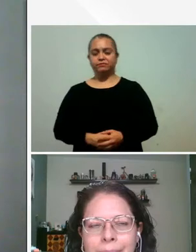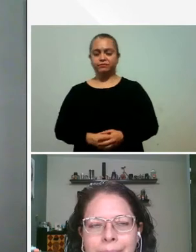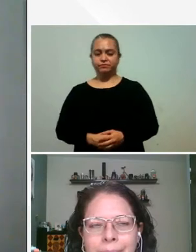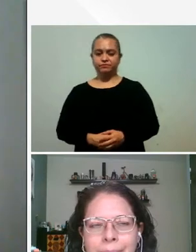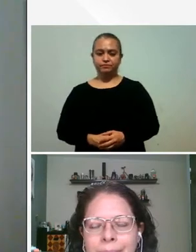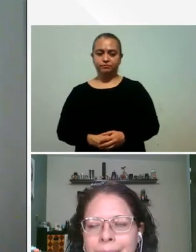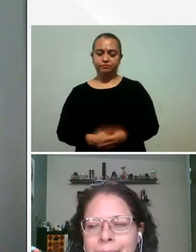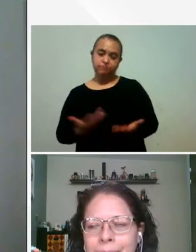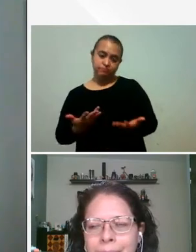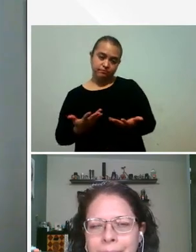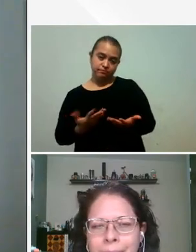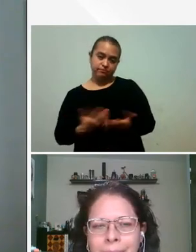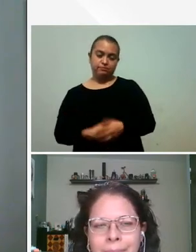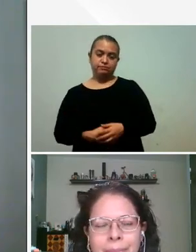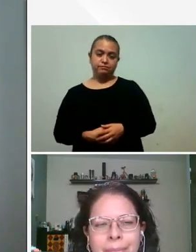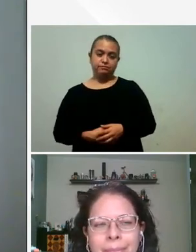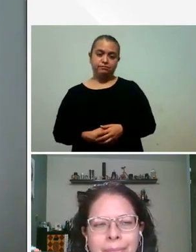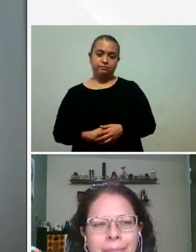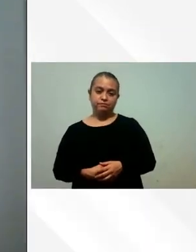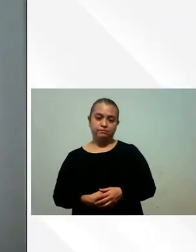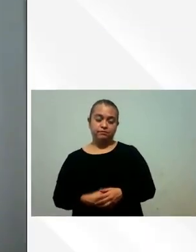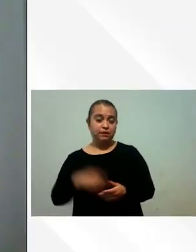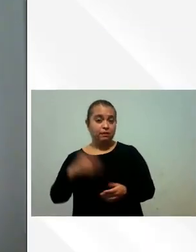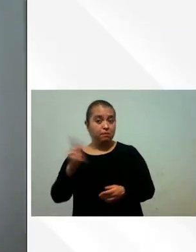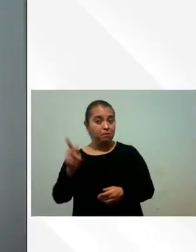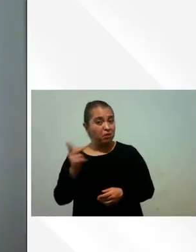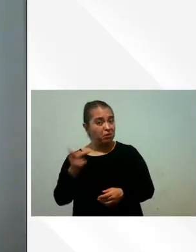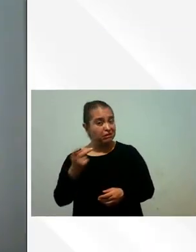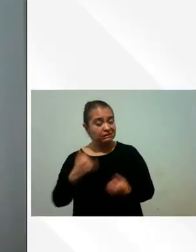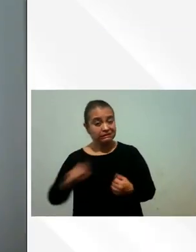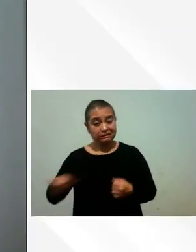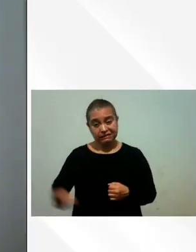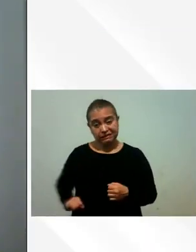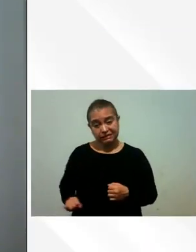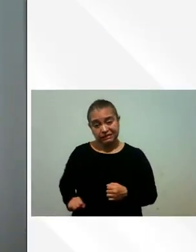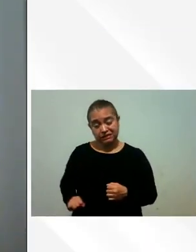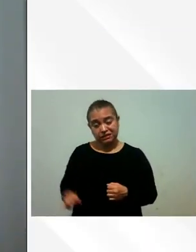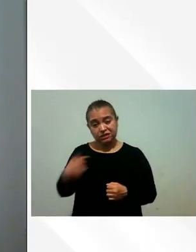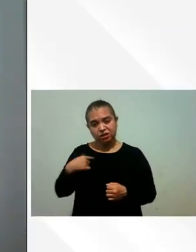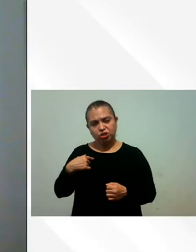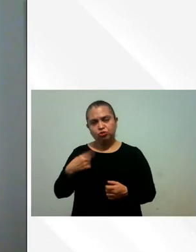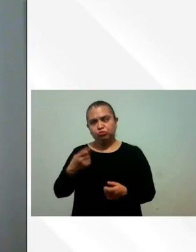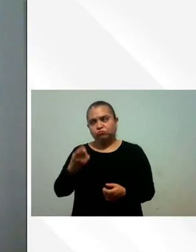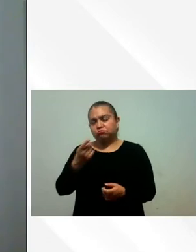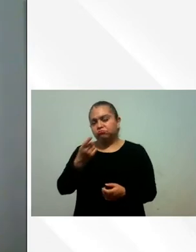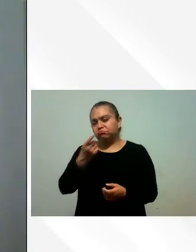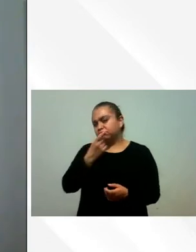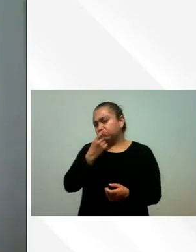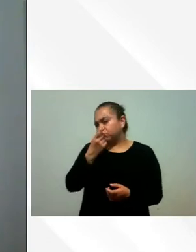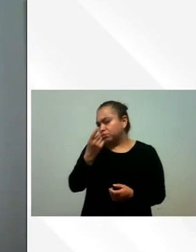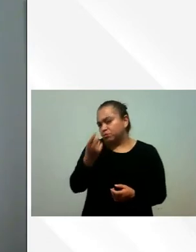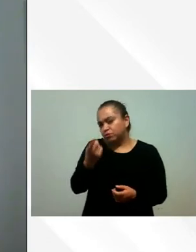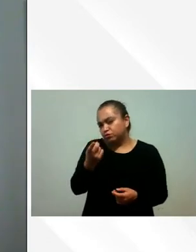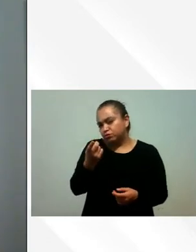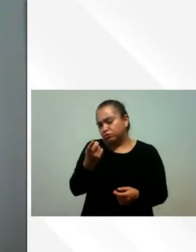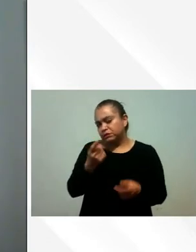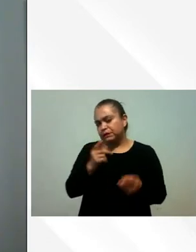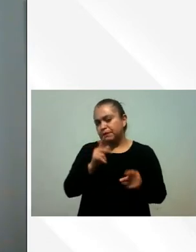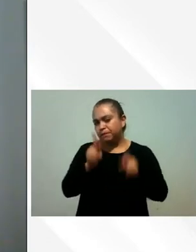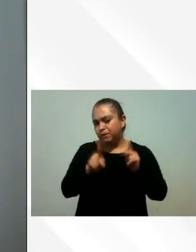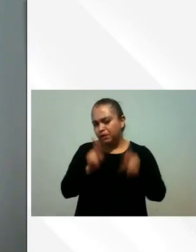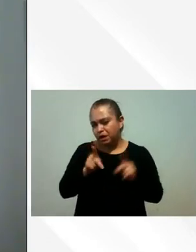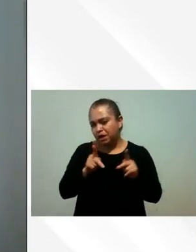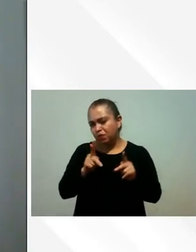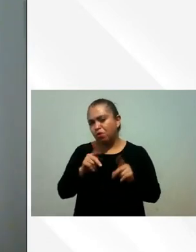Bueno, creo que es una pregunta bien interesante porque nos permite hablar de lo que es el clima